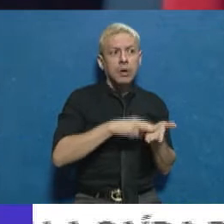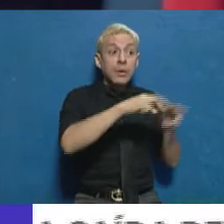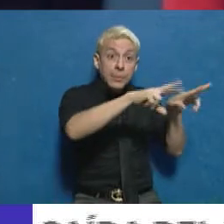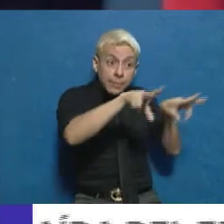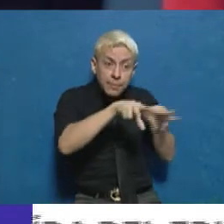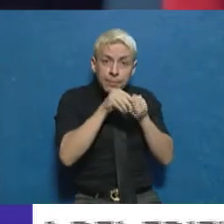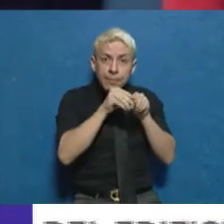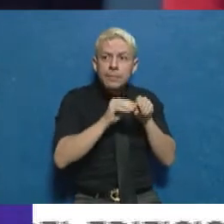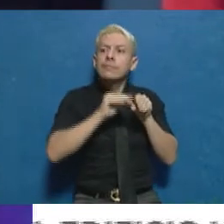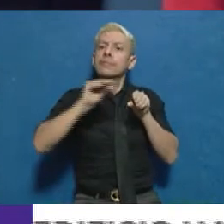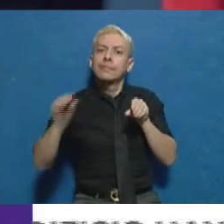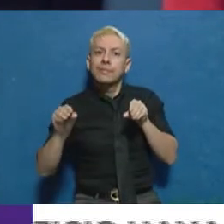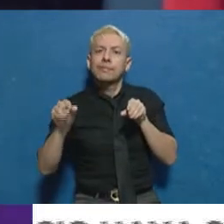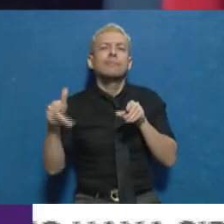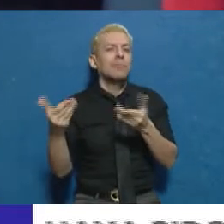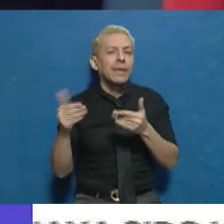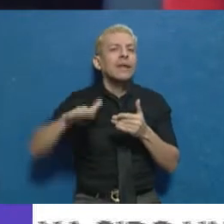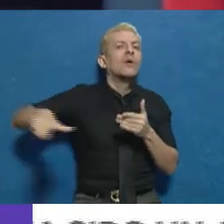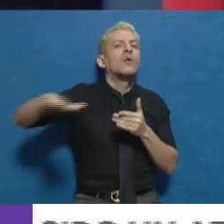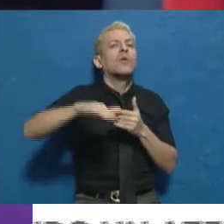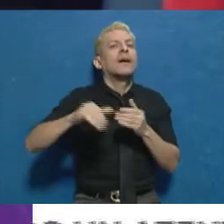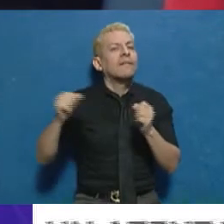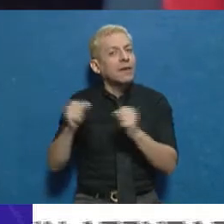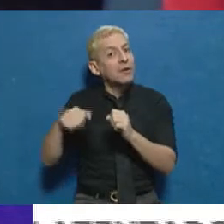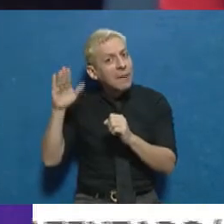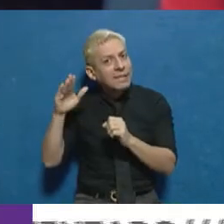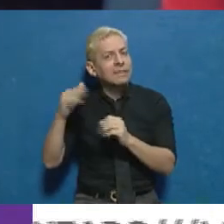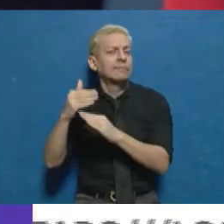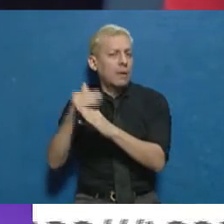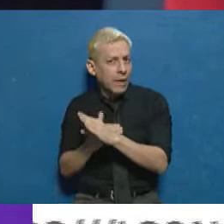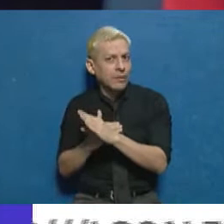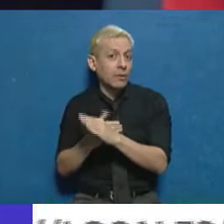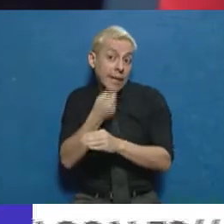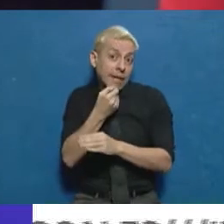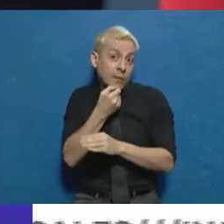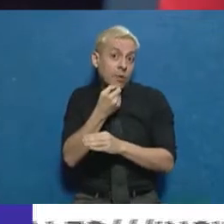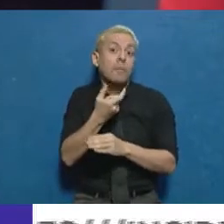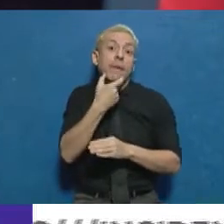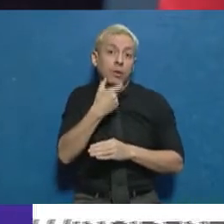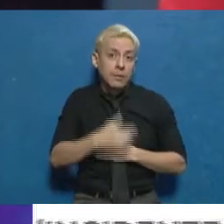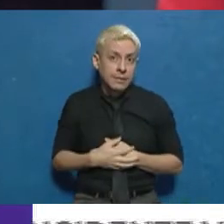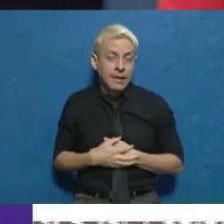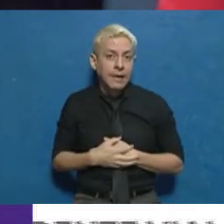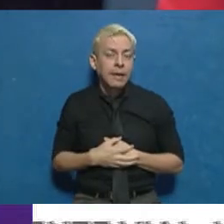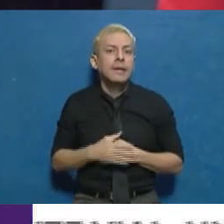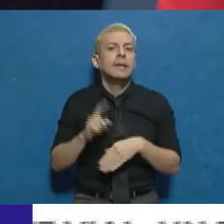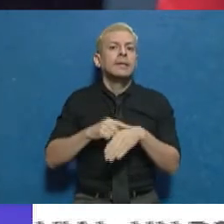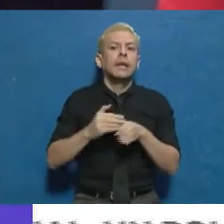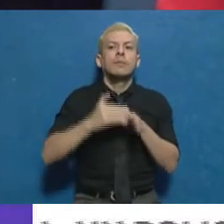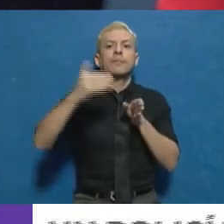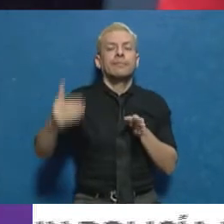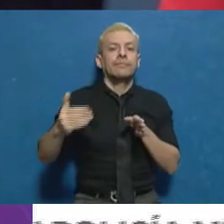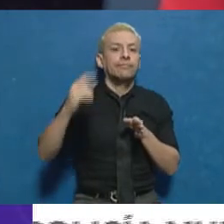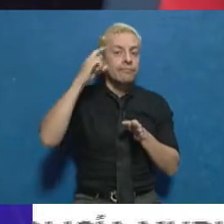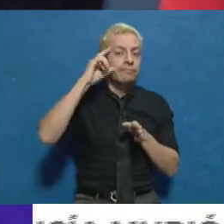poder compensar a las zonas que sufrimos más frío, como la provincia de Mendoza, ¿no? Tiene una prórroga de 10 años, es